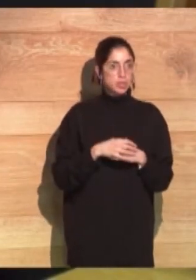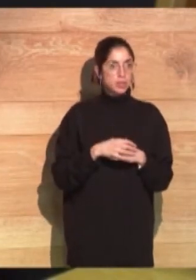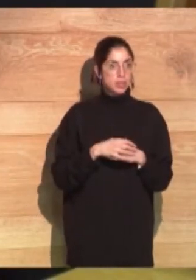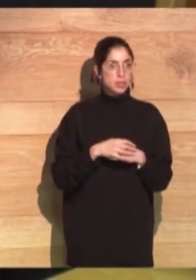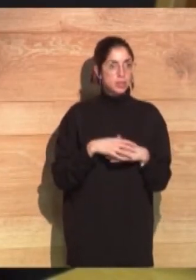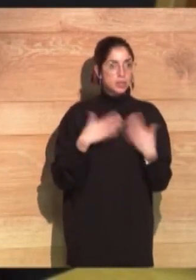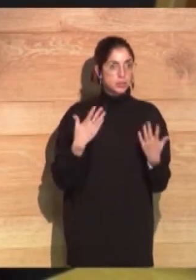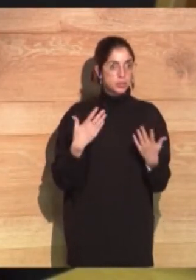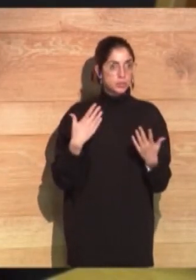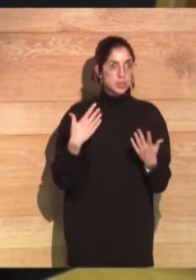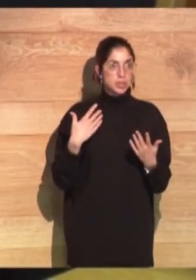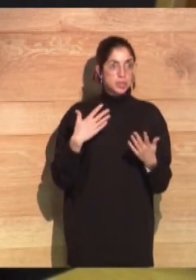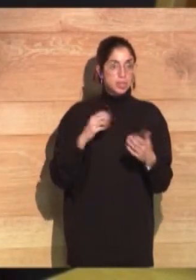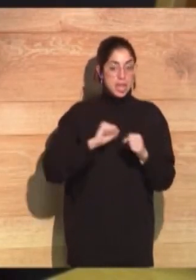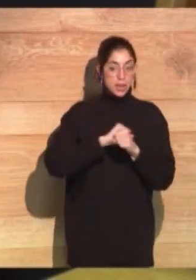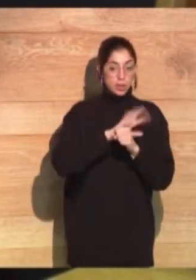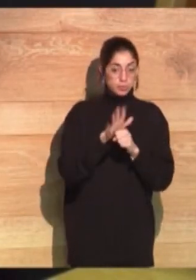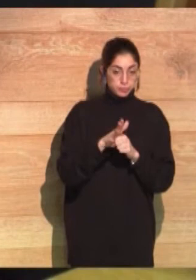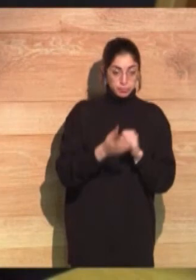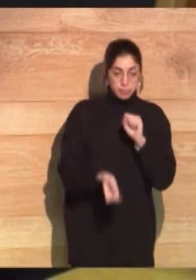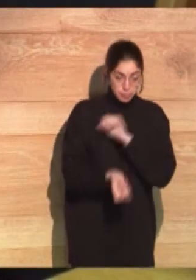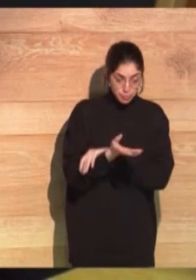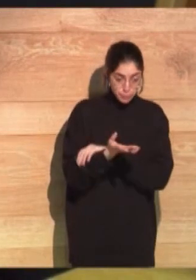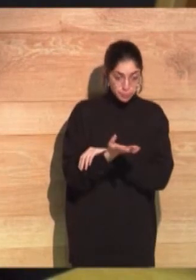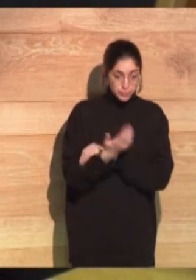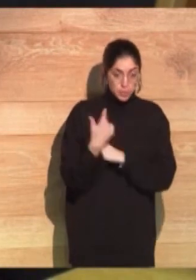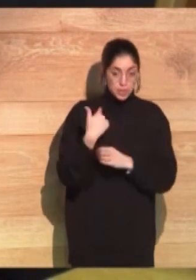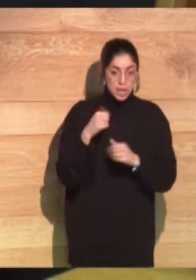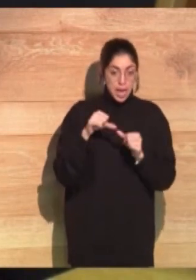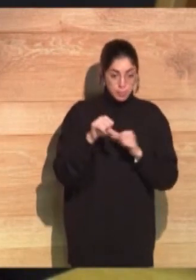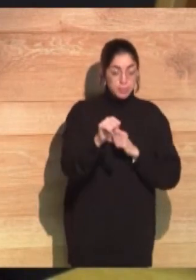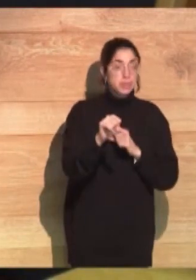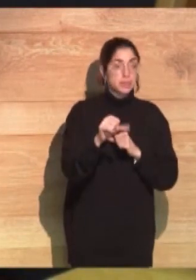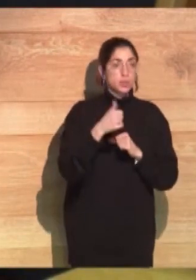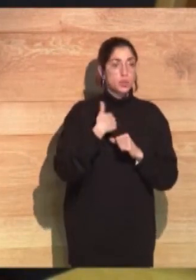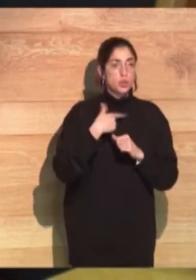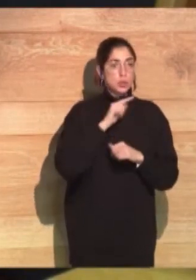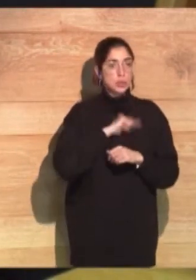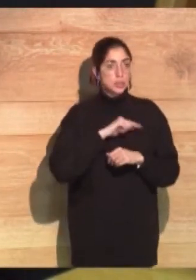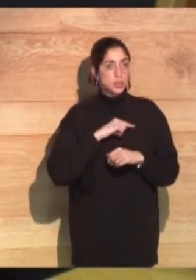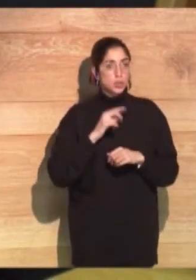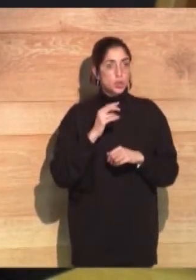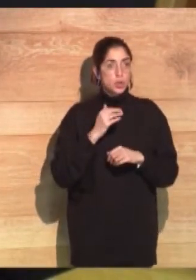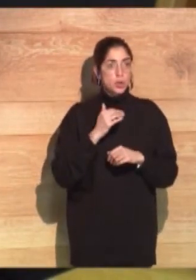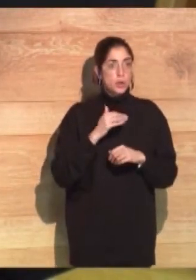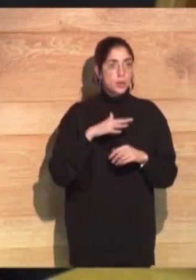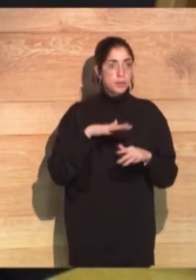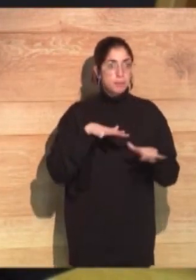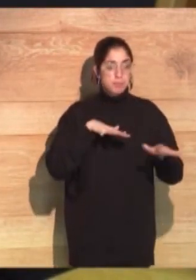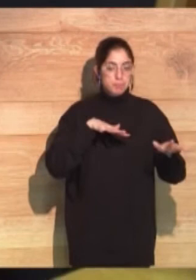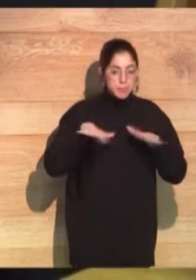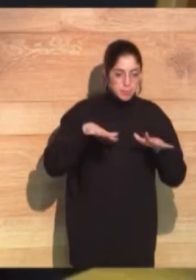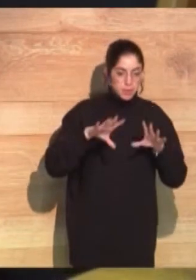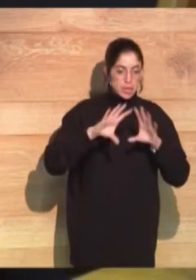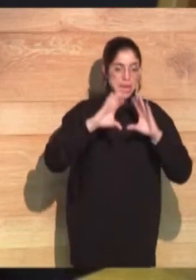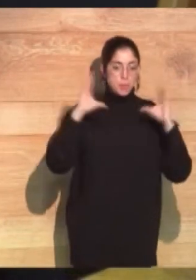desde el COVID-19, desde su aparición, he podido sentir que las vibraciones de la Tierra, de la